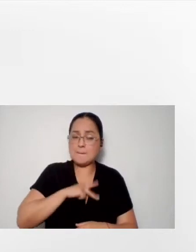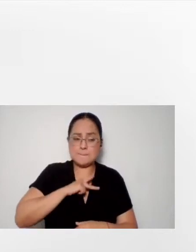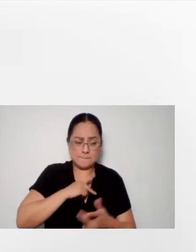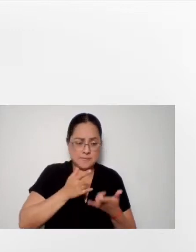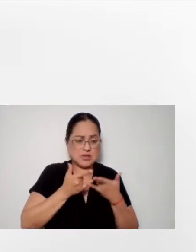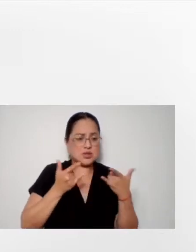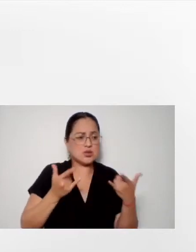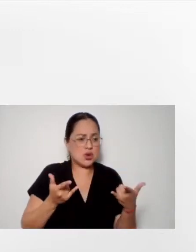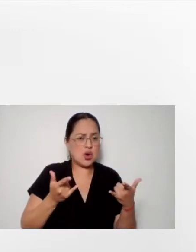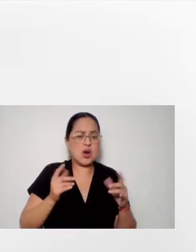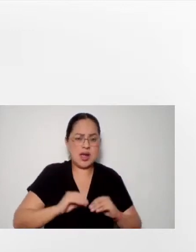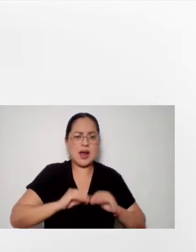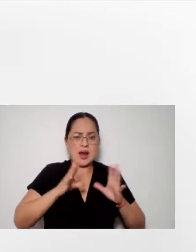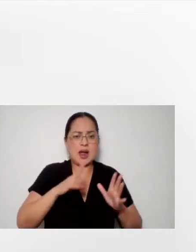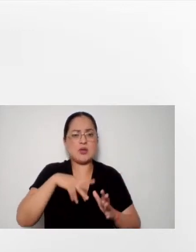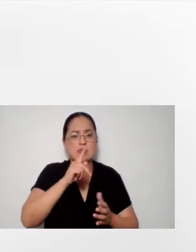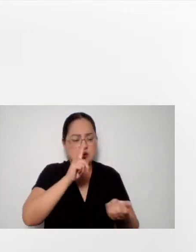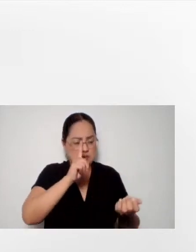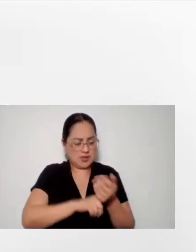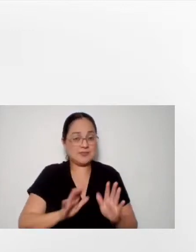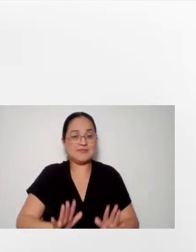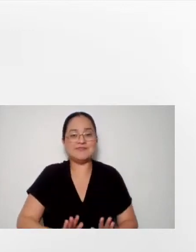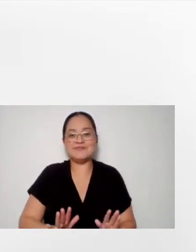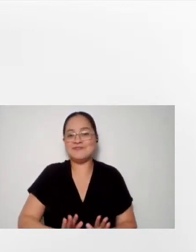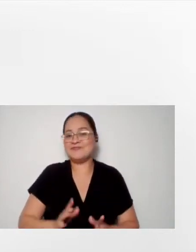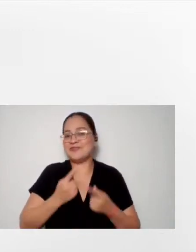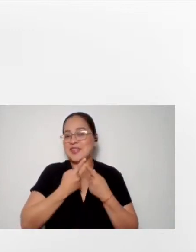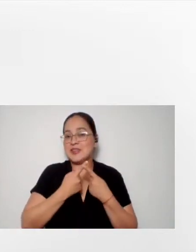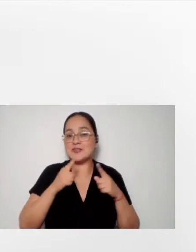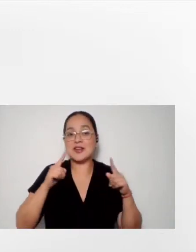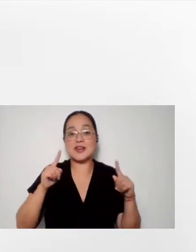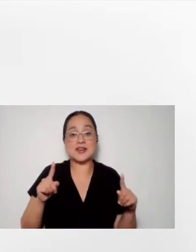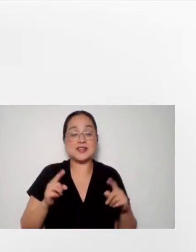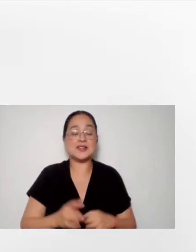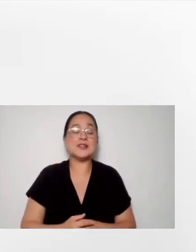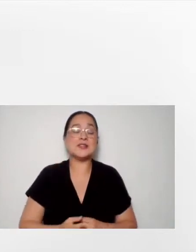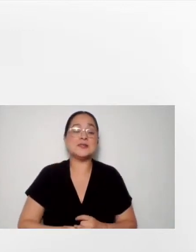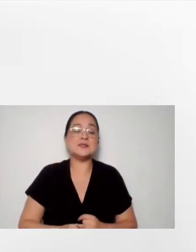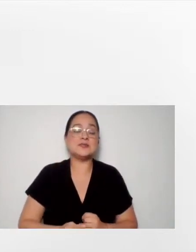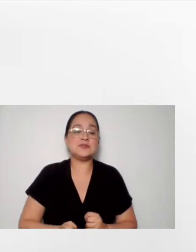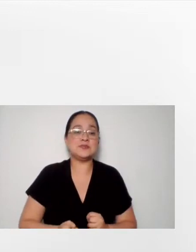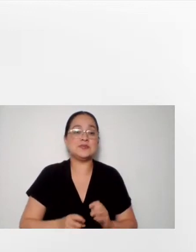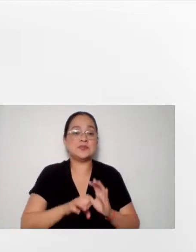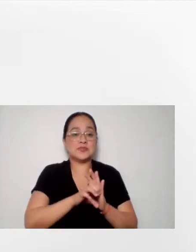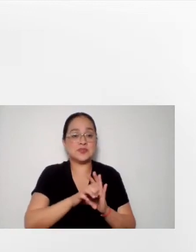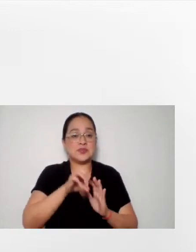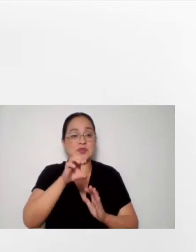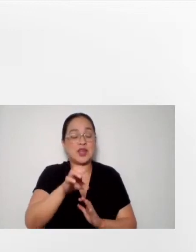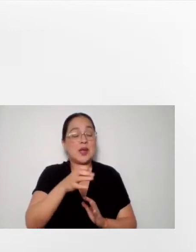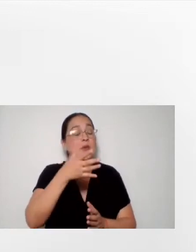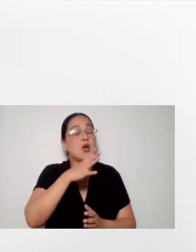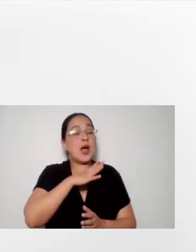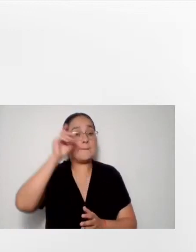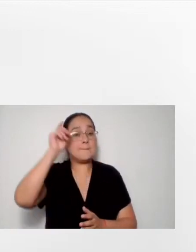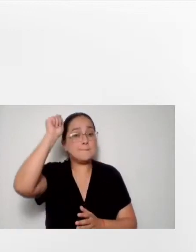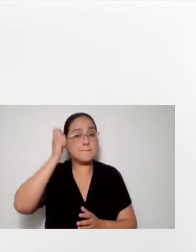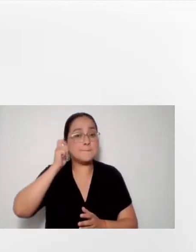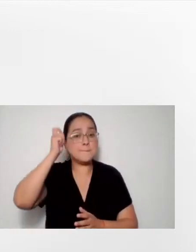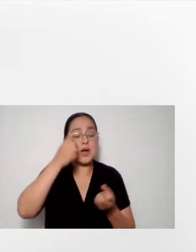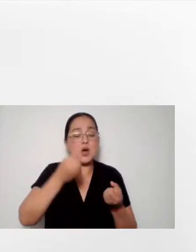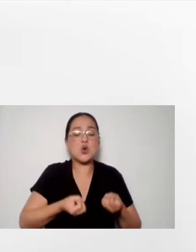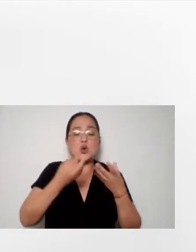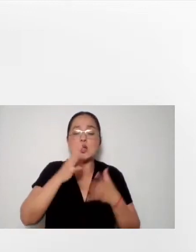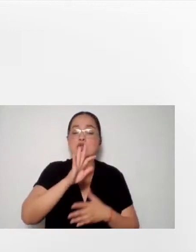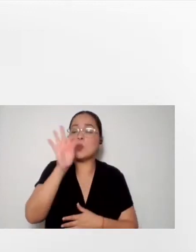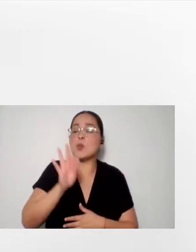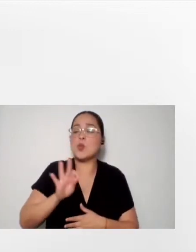pero tienen sus diferencias, ¿no? O sea, por ejemplo, cómo cuantificar una pensión depende de cada uno